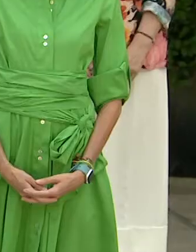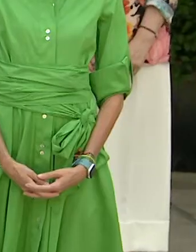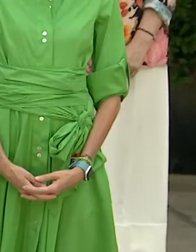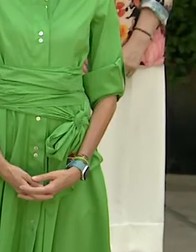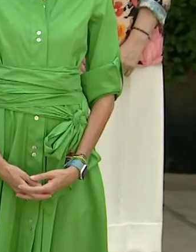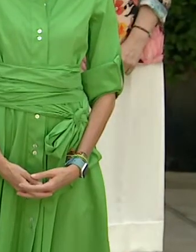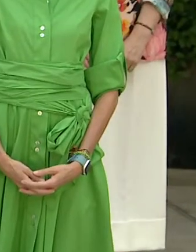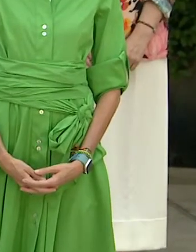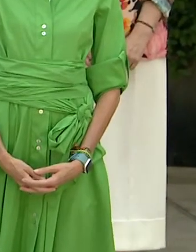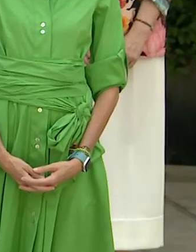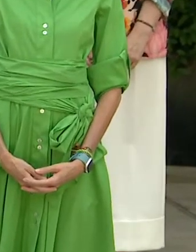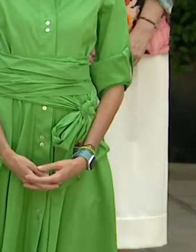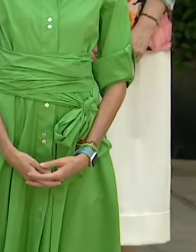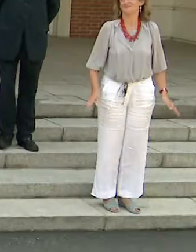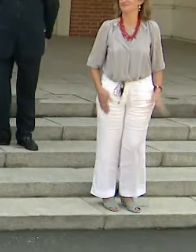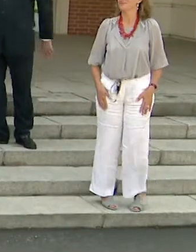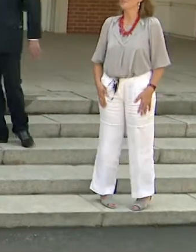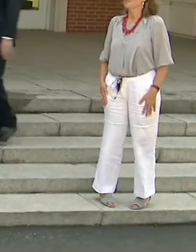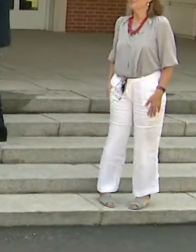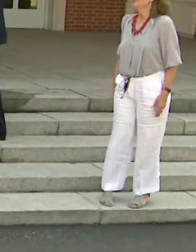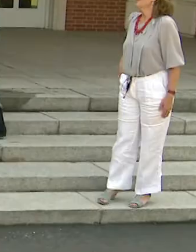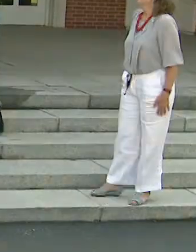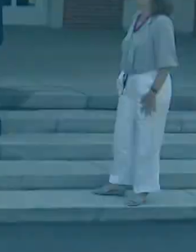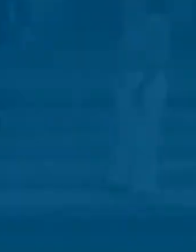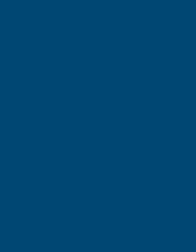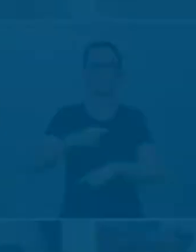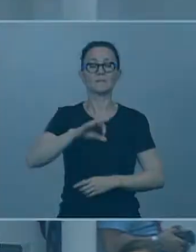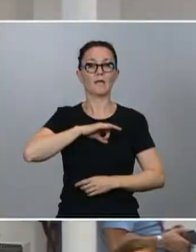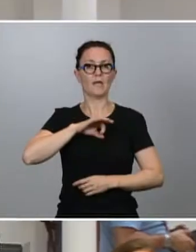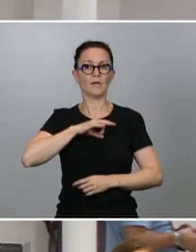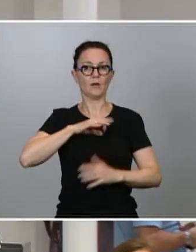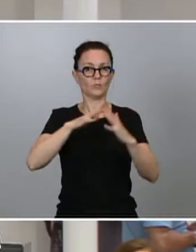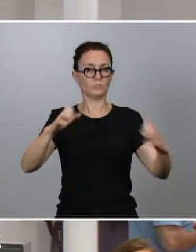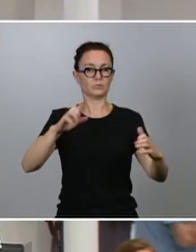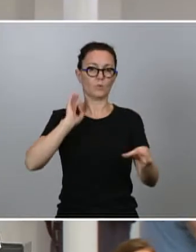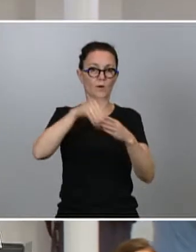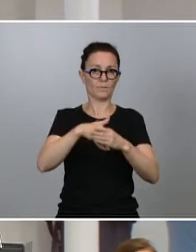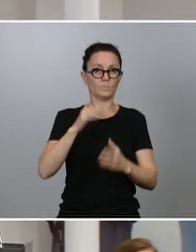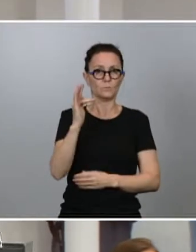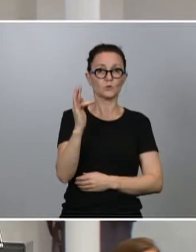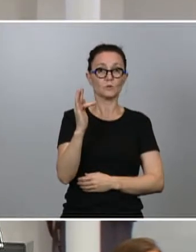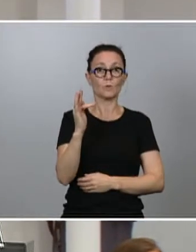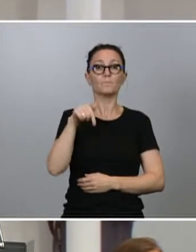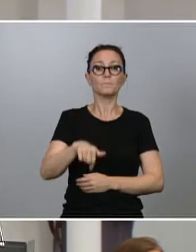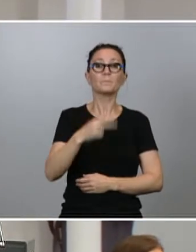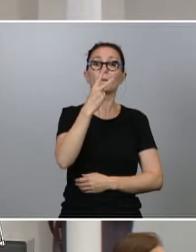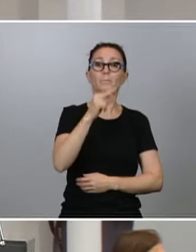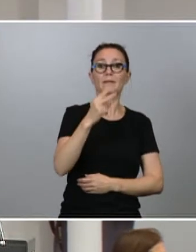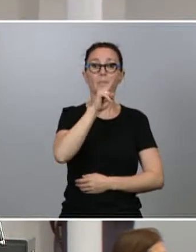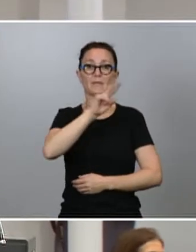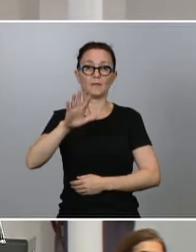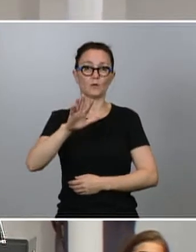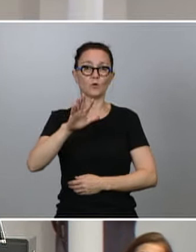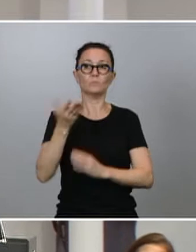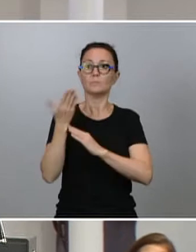porque estamos hablando fundamentalmente de gente joven y del progreso de España. España Digital 2025, un plan estratégico que lo que